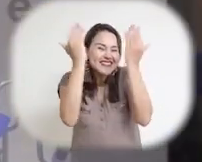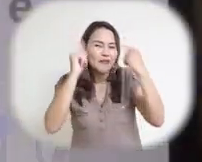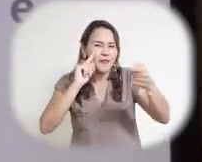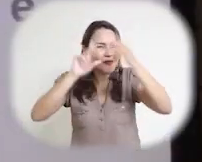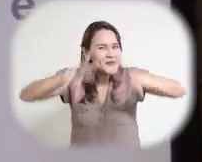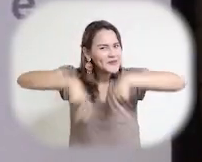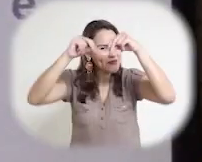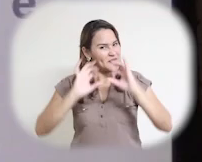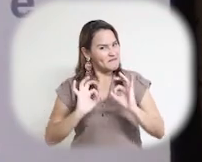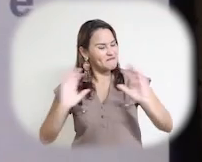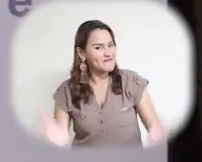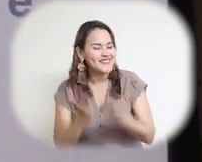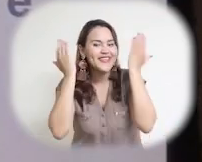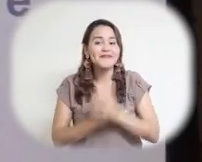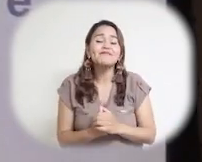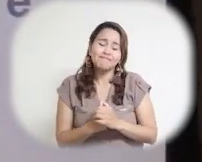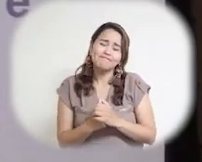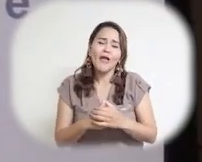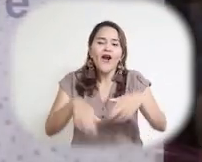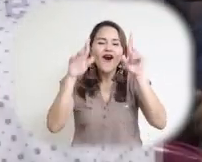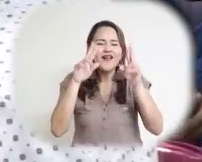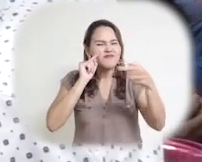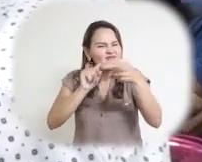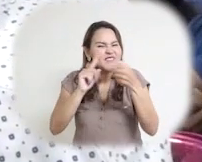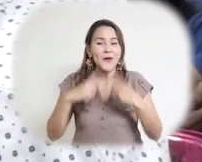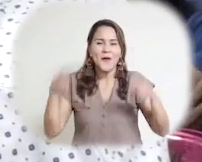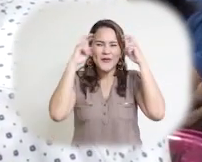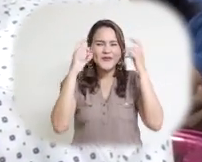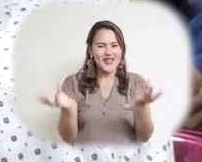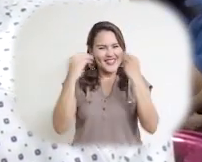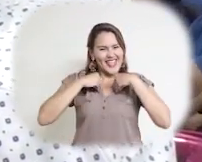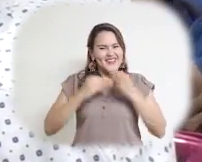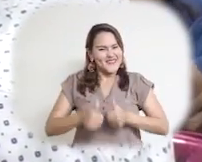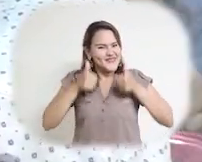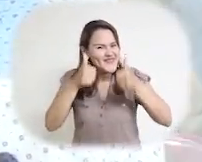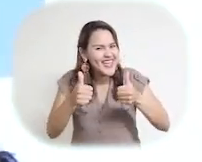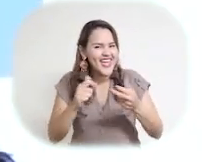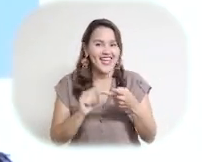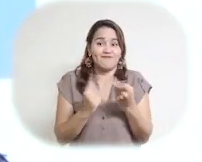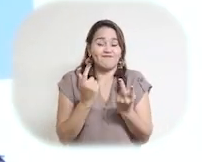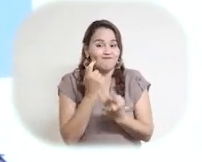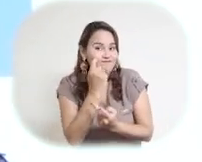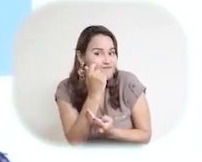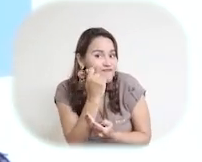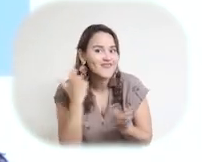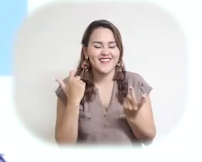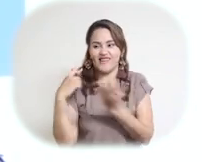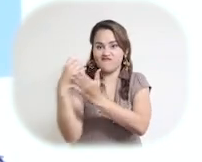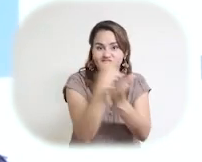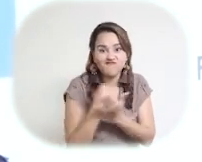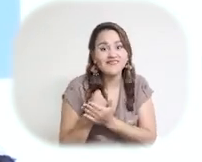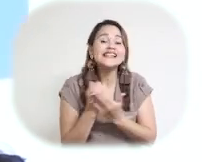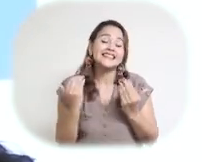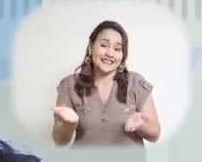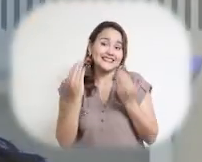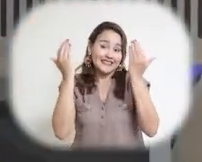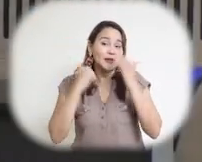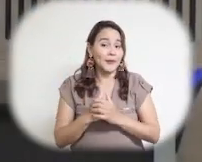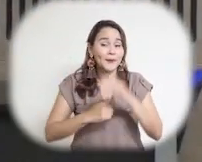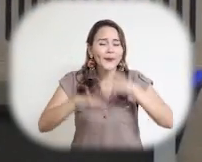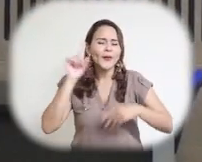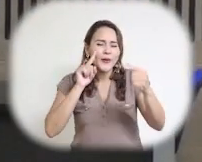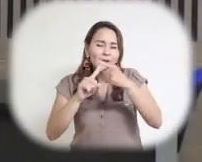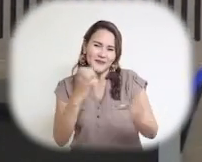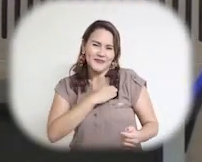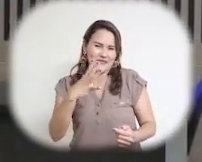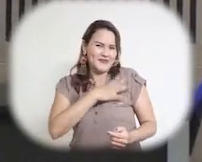académica pionera en el país, se contó con la participación del doctor Diego Hernández Lozada, viceministro de Conocimiento, Innovación y Productividad del